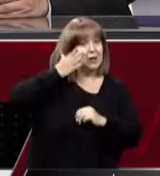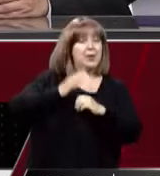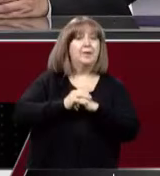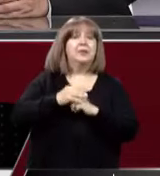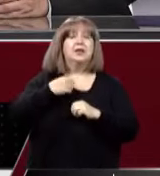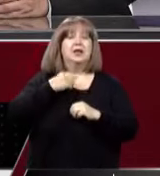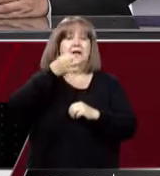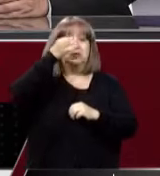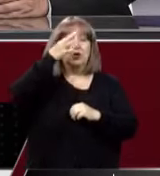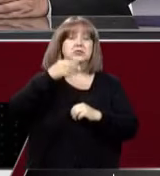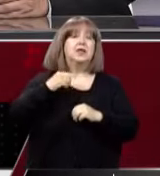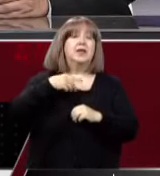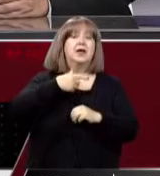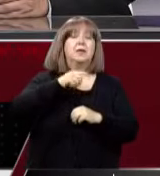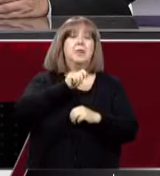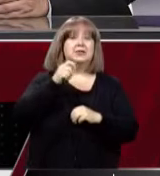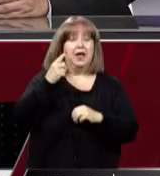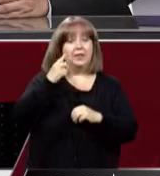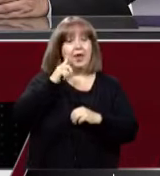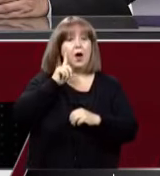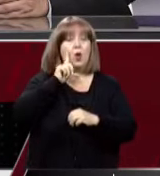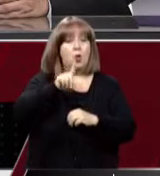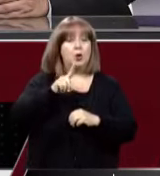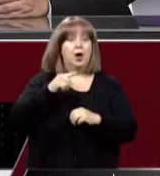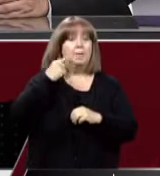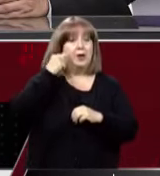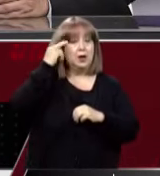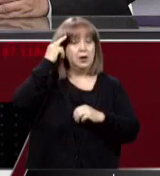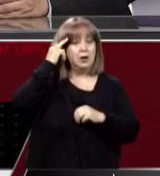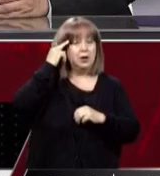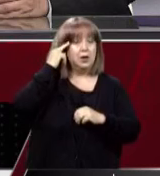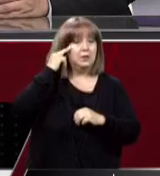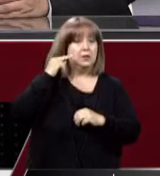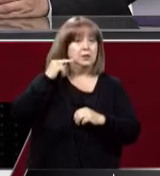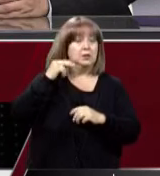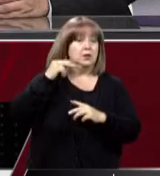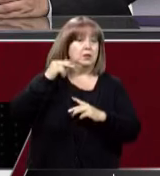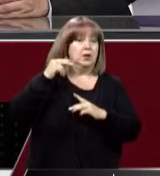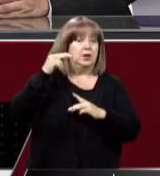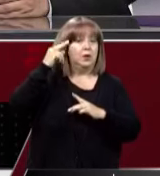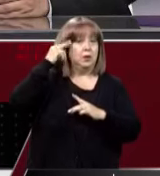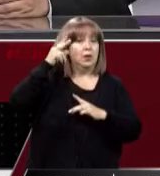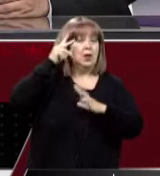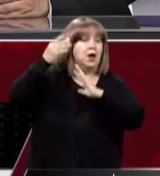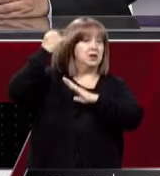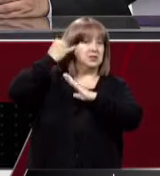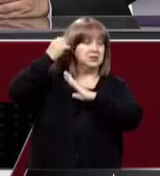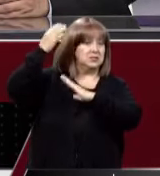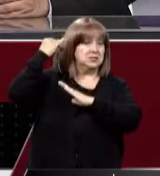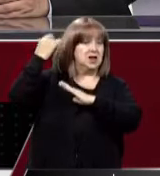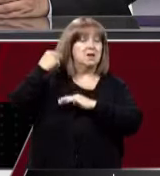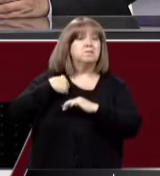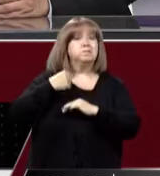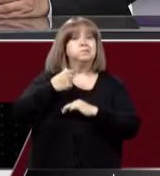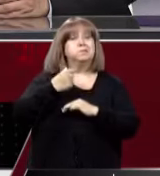Hola, sí. El 12 de julio de 1998, Elías Aquino Guardia vino de vacaciones a la casa de